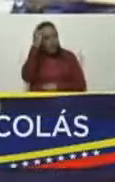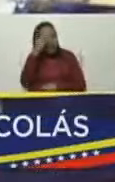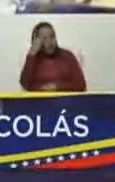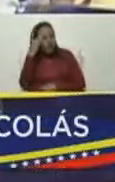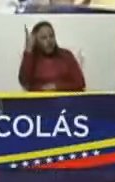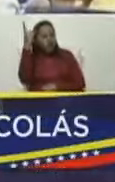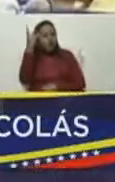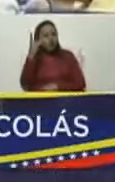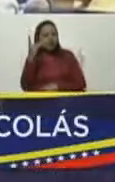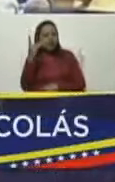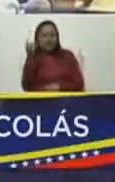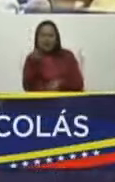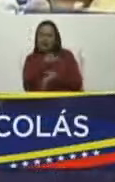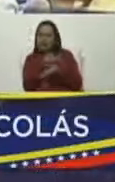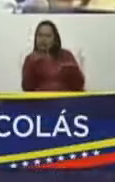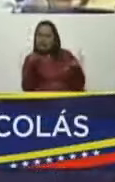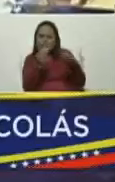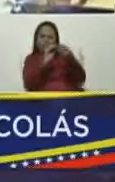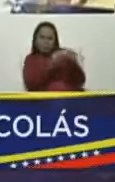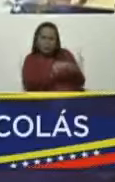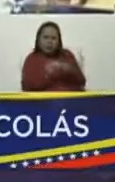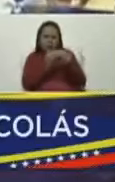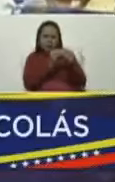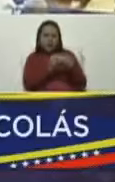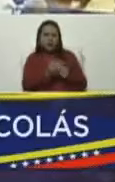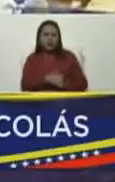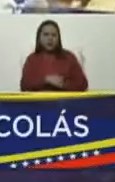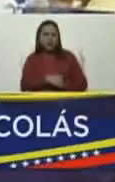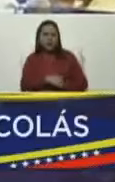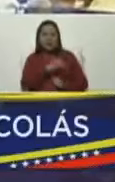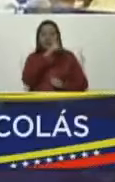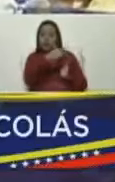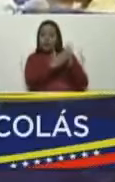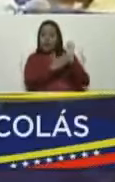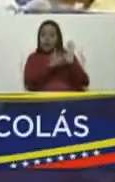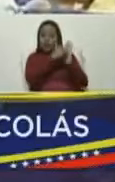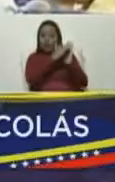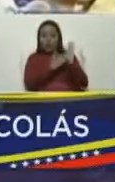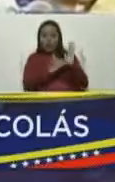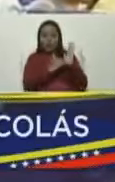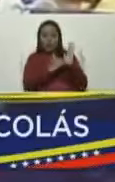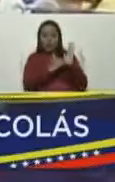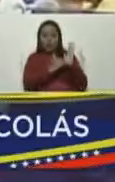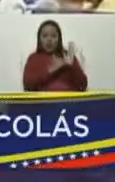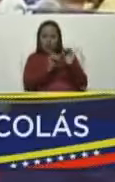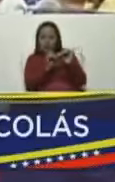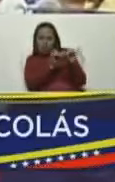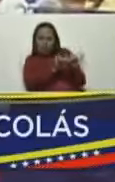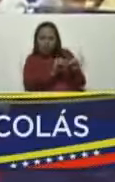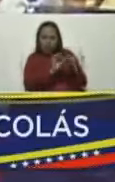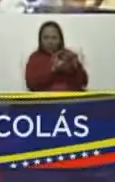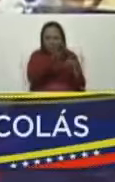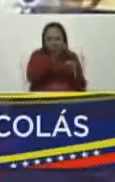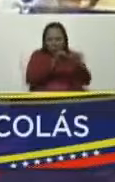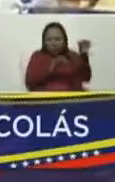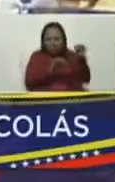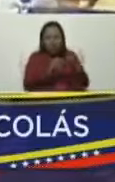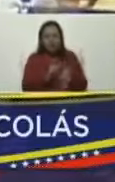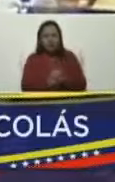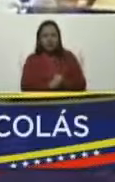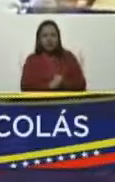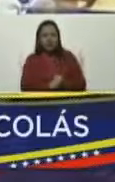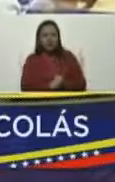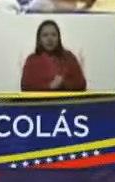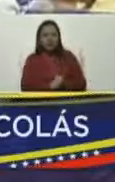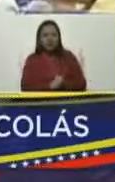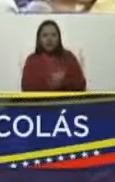es un gran arquitecto, es pintor, es ingeniero, es un